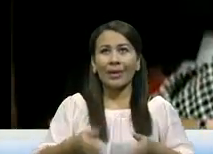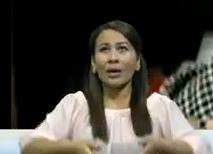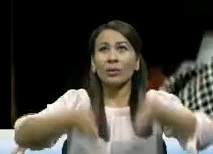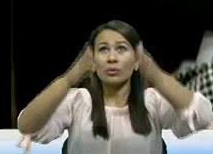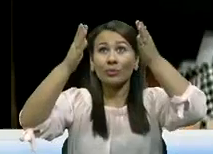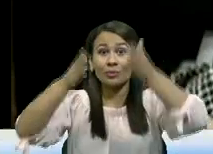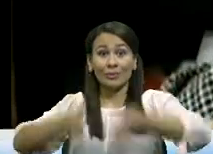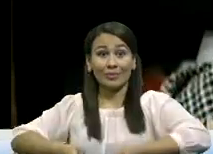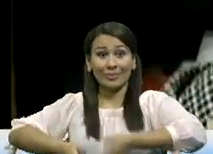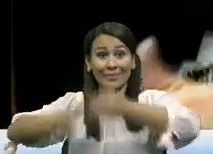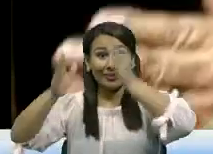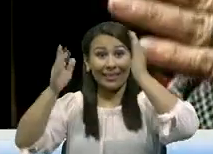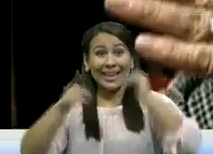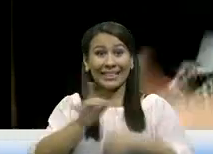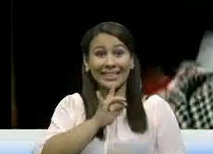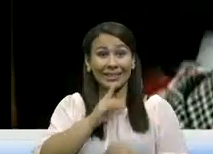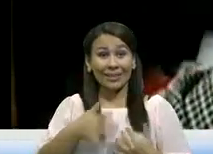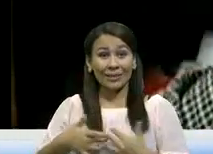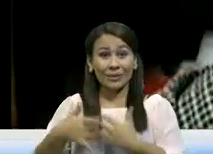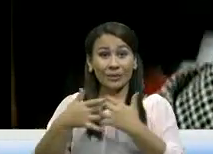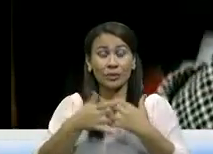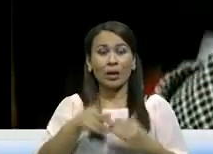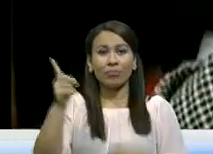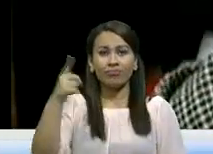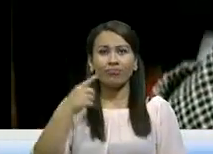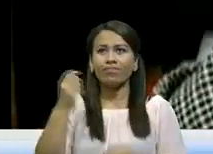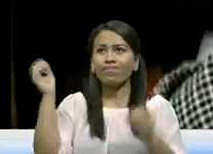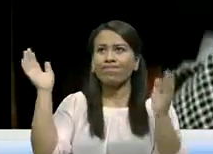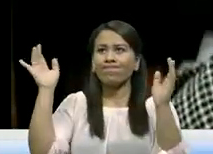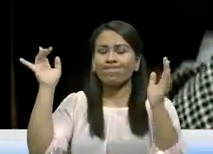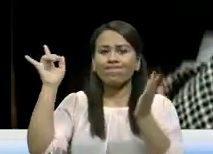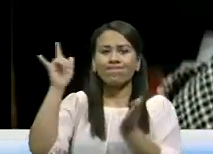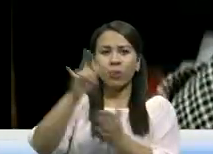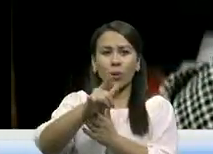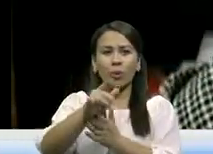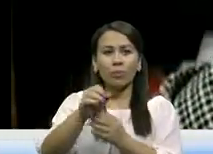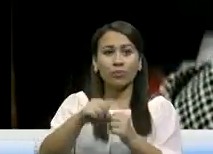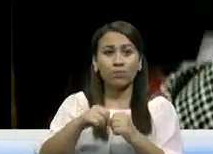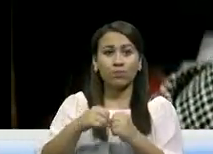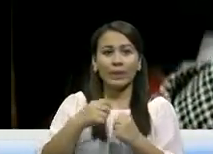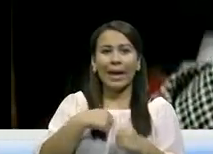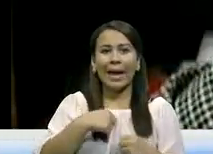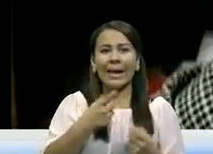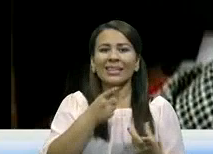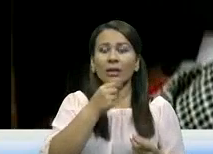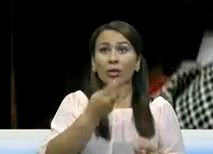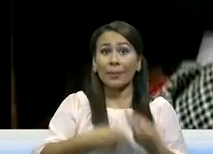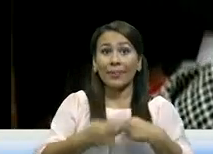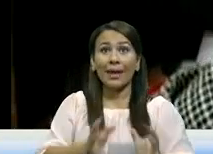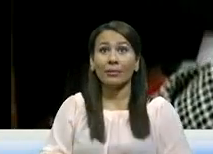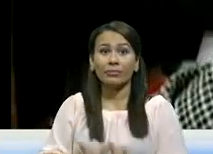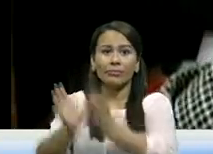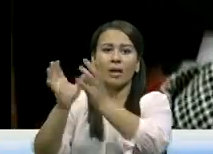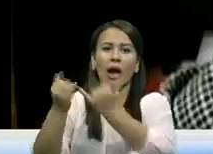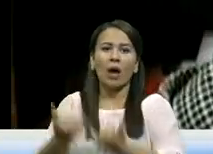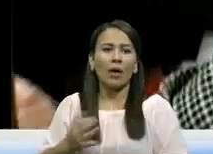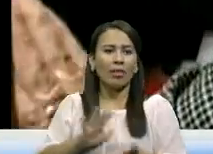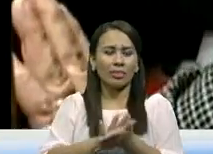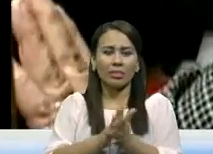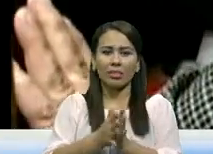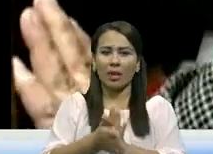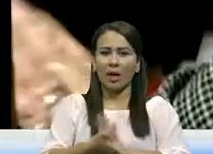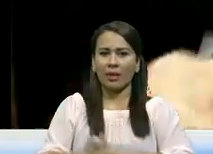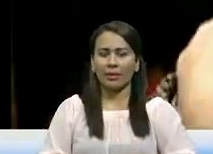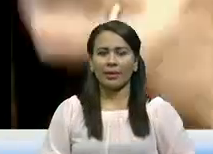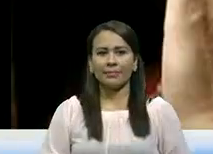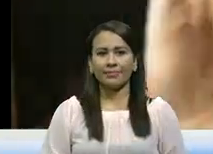Gemelas, desde ahí se bajó totalmente la joyería. Y nos afectó bastante a nosotros. Mejor dicho, a los joyeros,